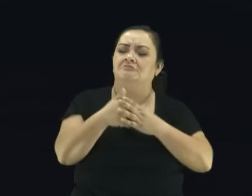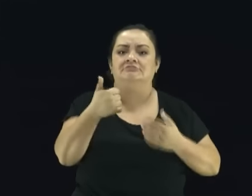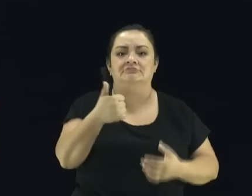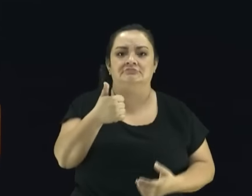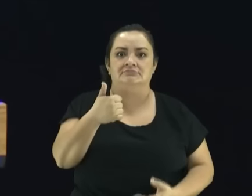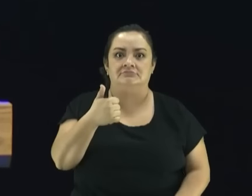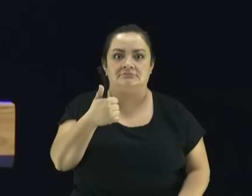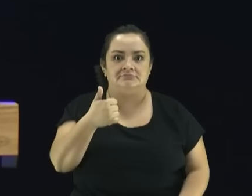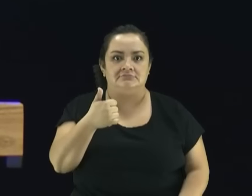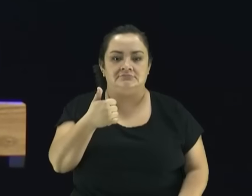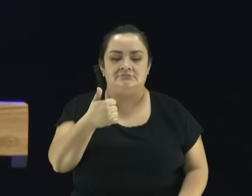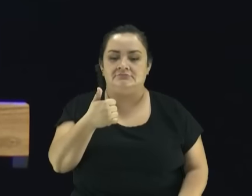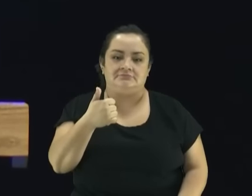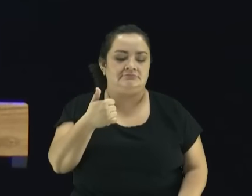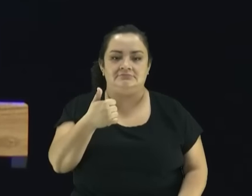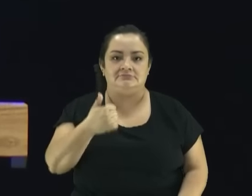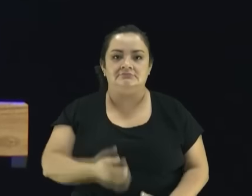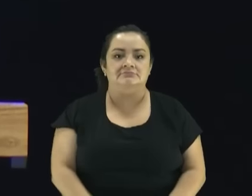todo